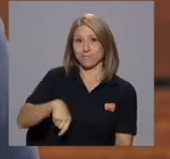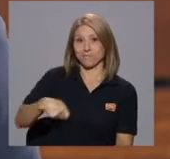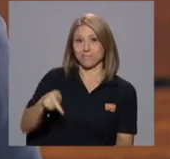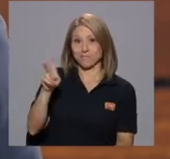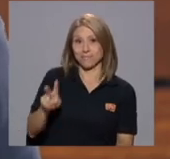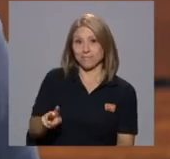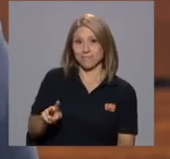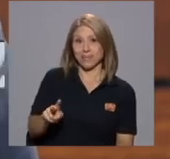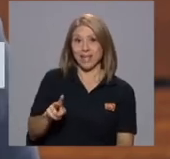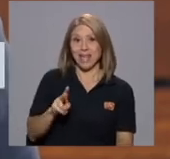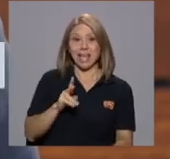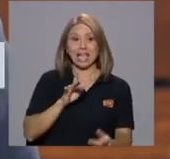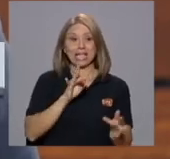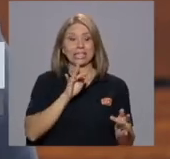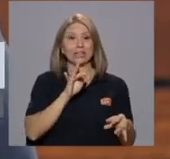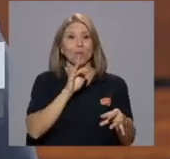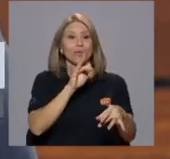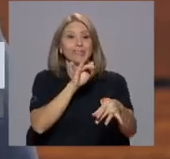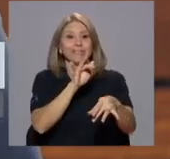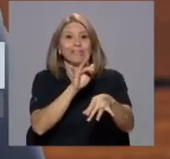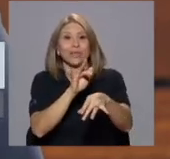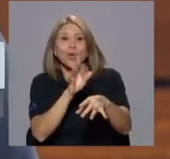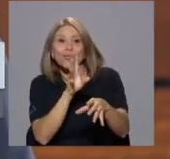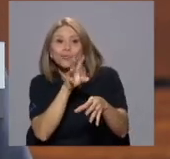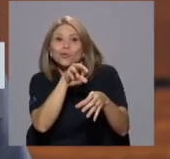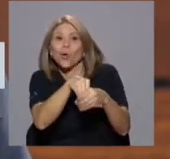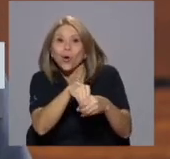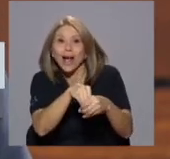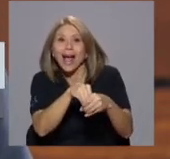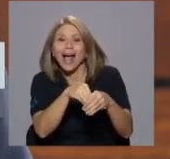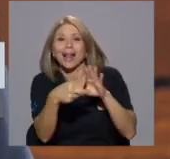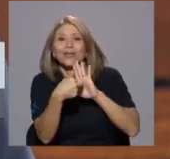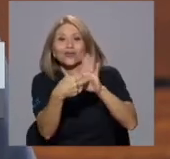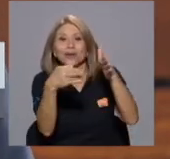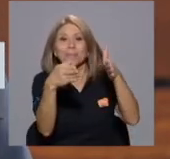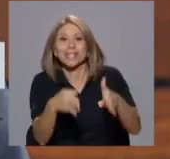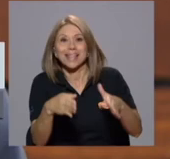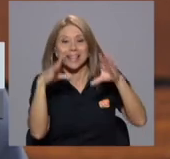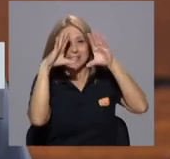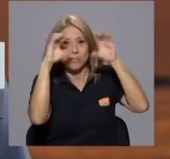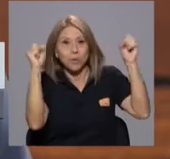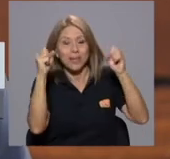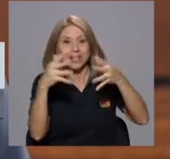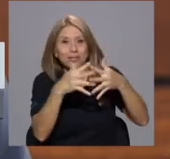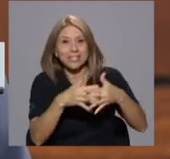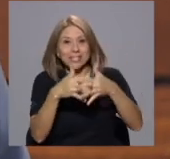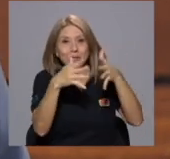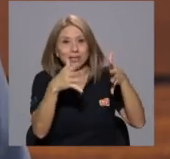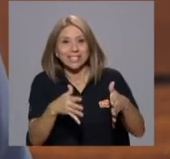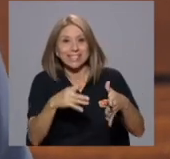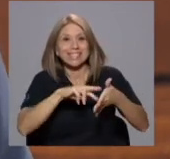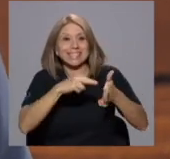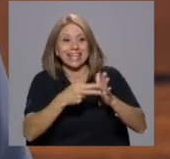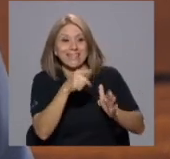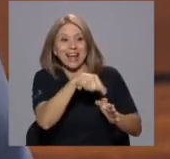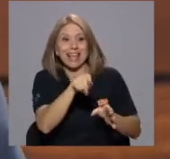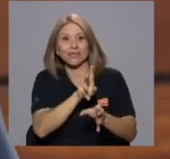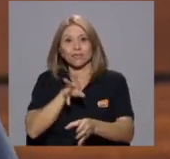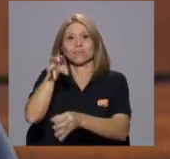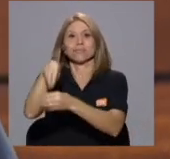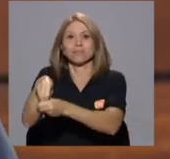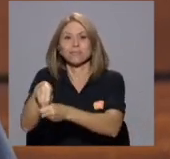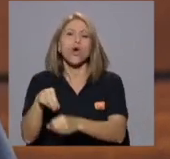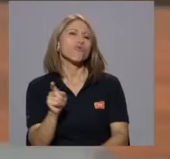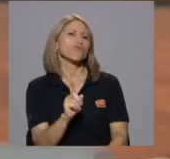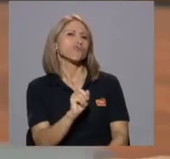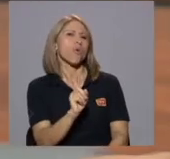delegaciones diplomáticas estadounidenses, le aseguro que eso va a ser tocar el botón de la intervención. No, eso no va a pasar. ¿Existe